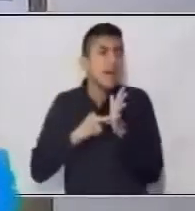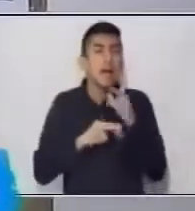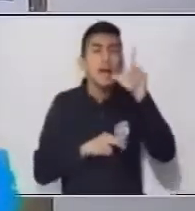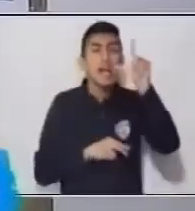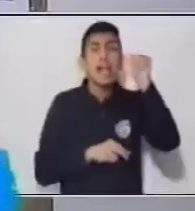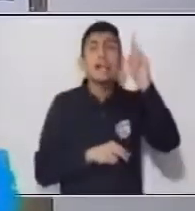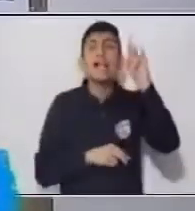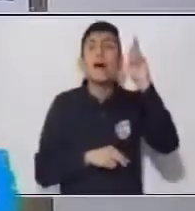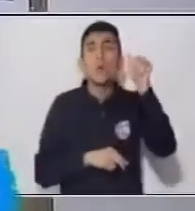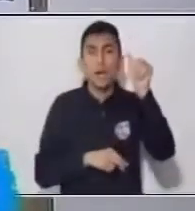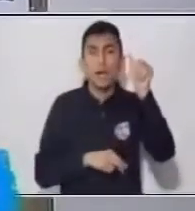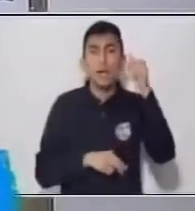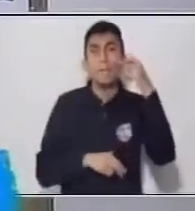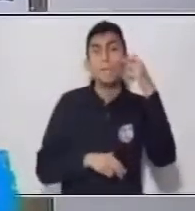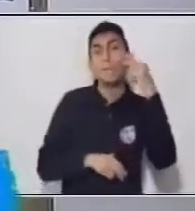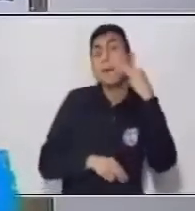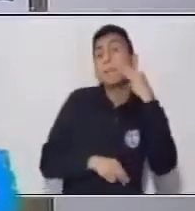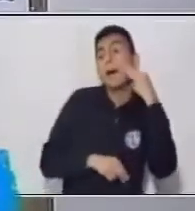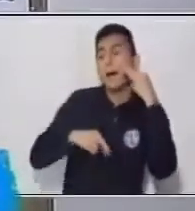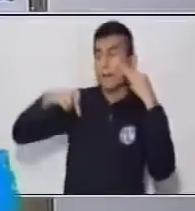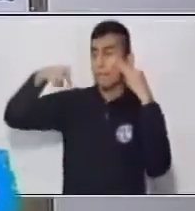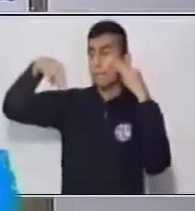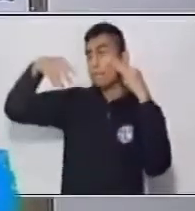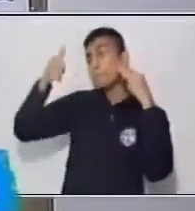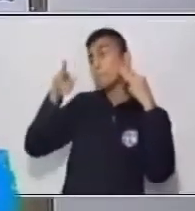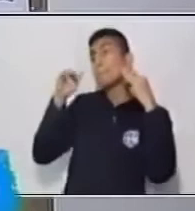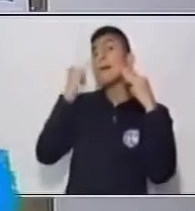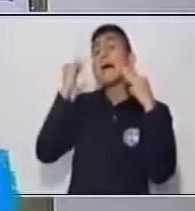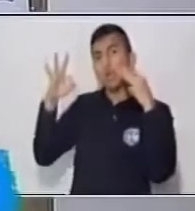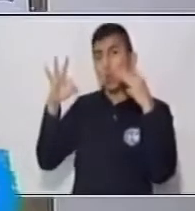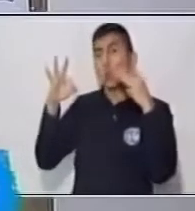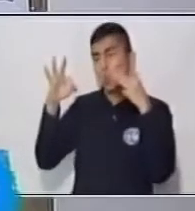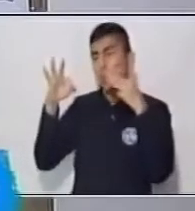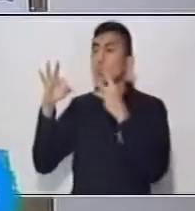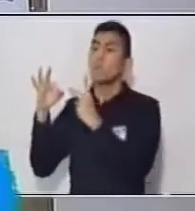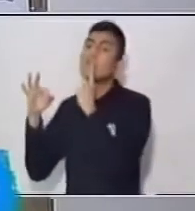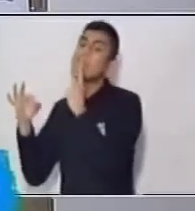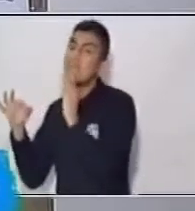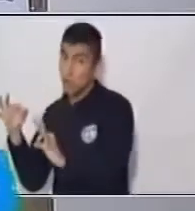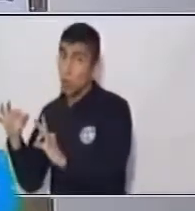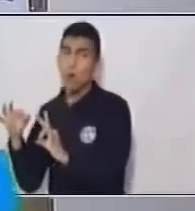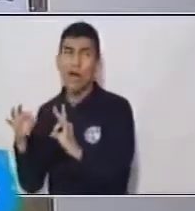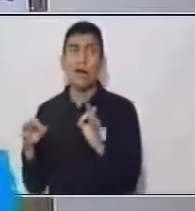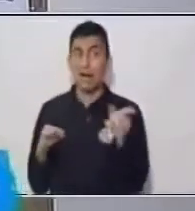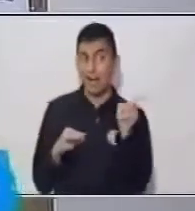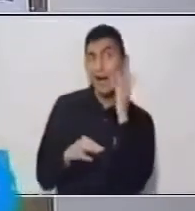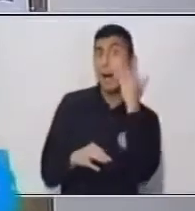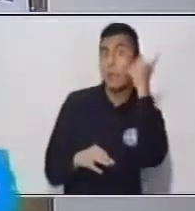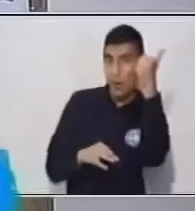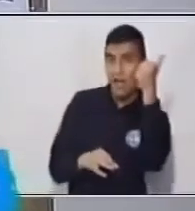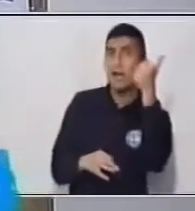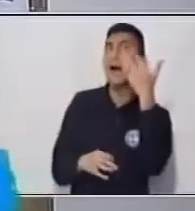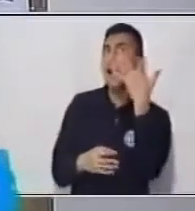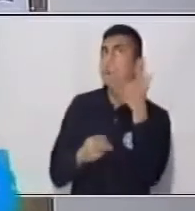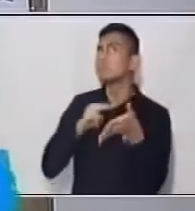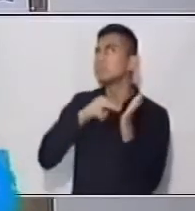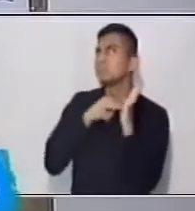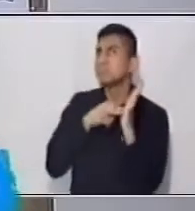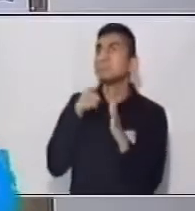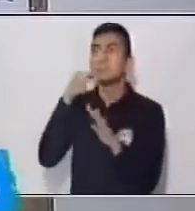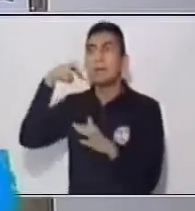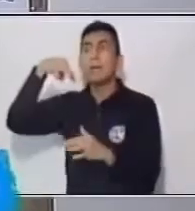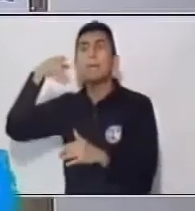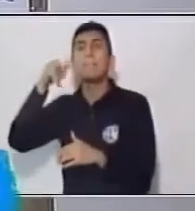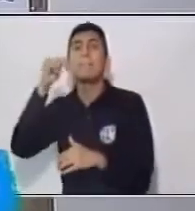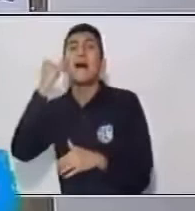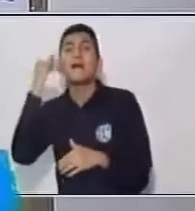el nexo, ¿sí? Y estamos aclarando. Laura es abuela, es decir, Mario es padre,